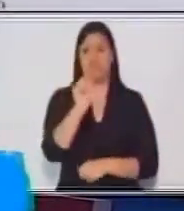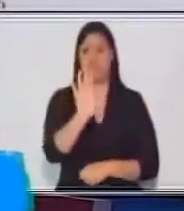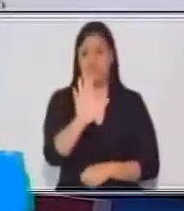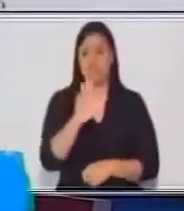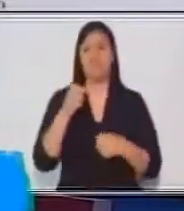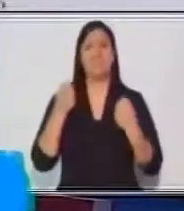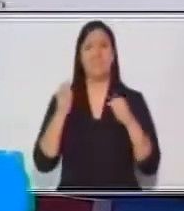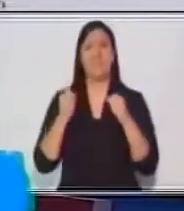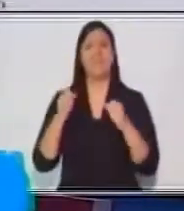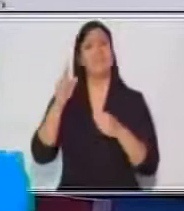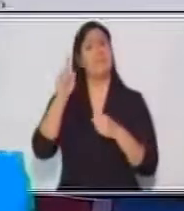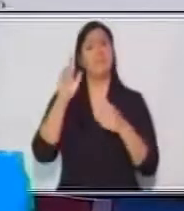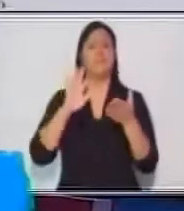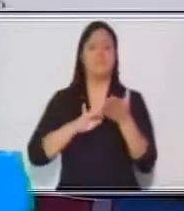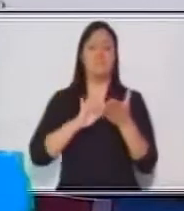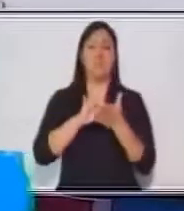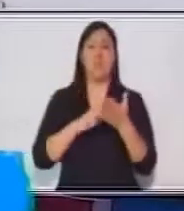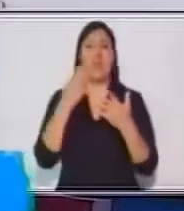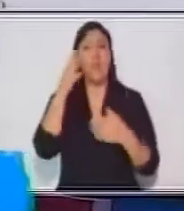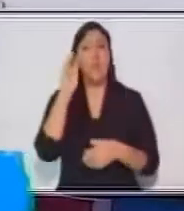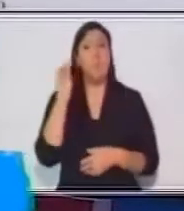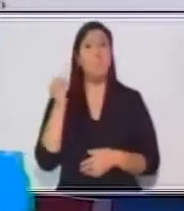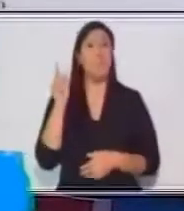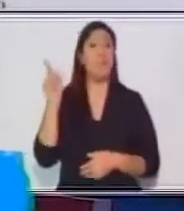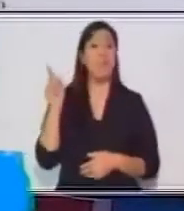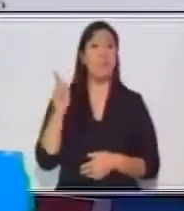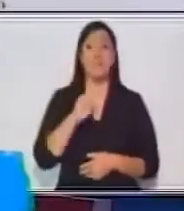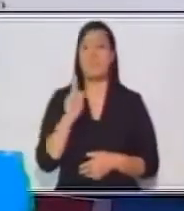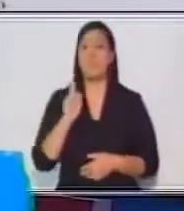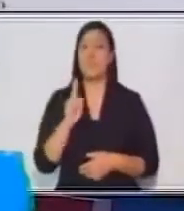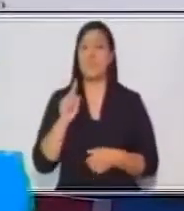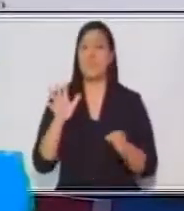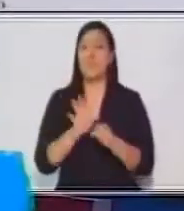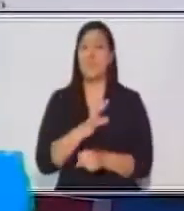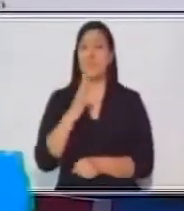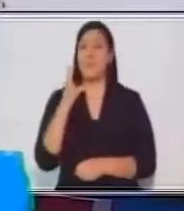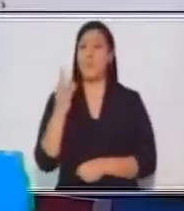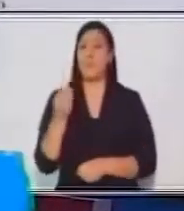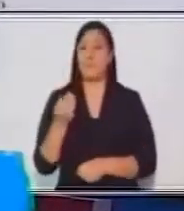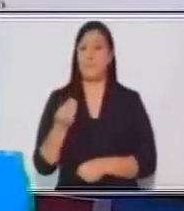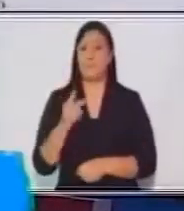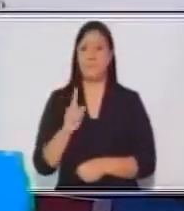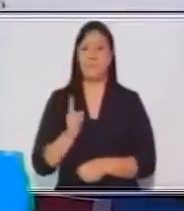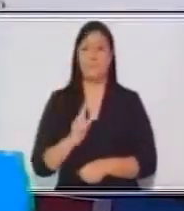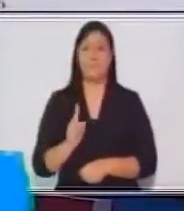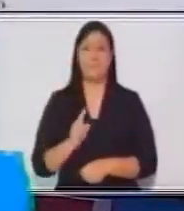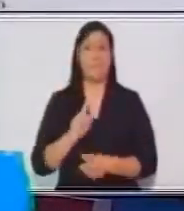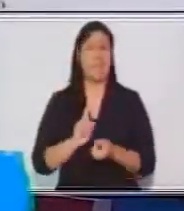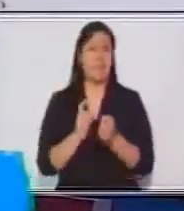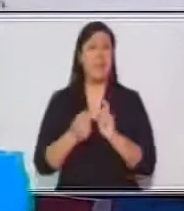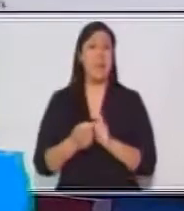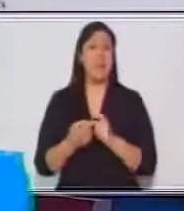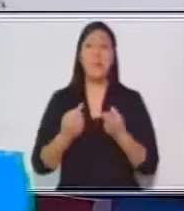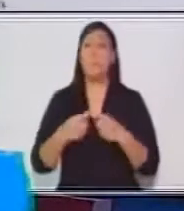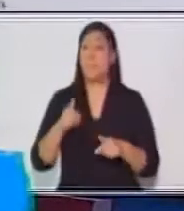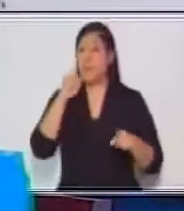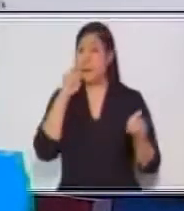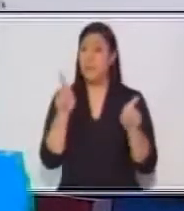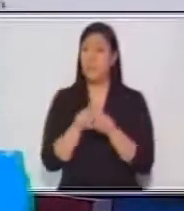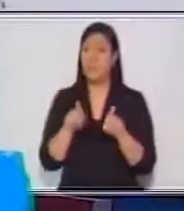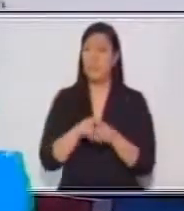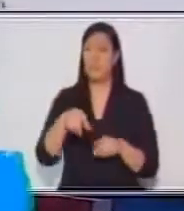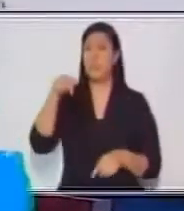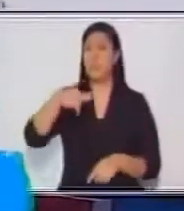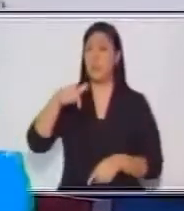valores no van a ser enteros, pero también en las proporciones, en las relaciones que